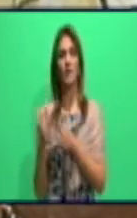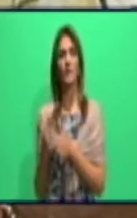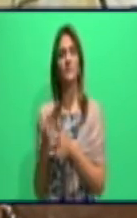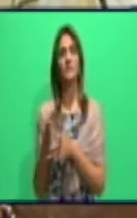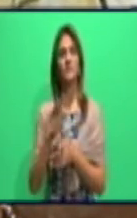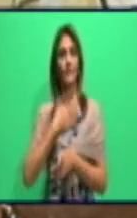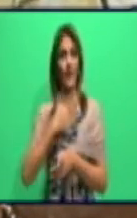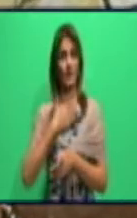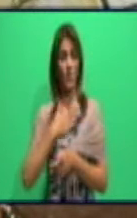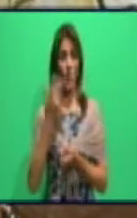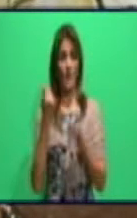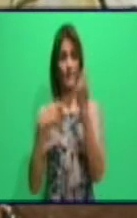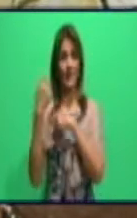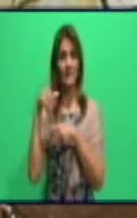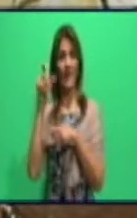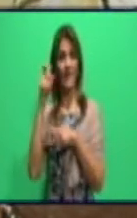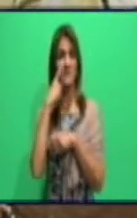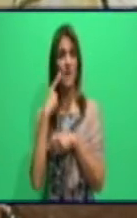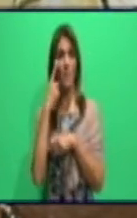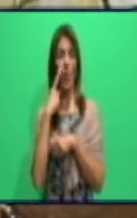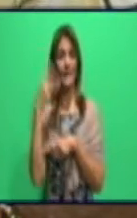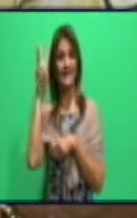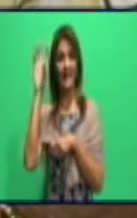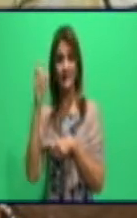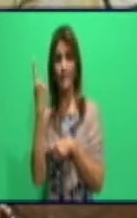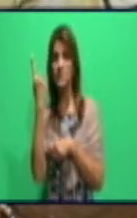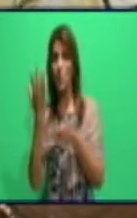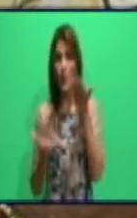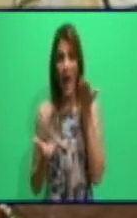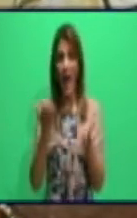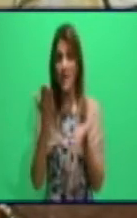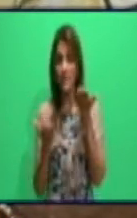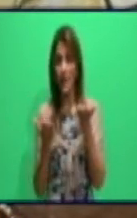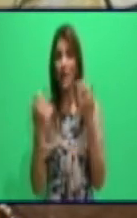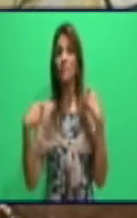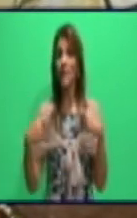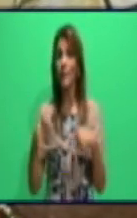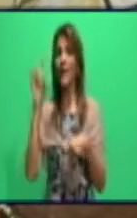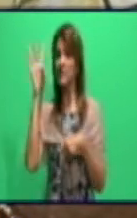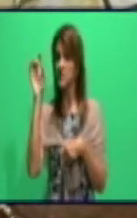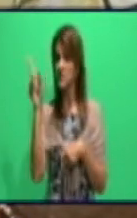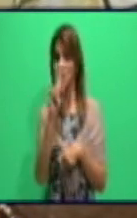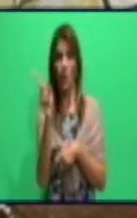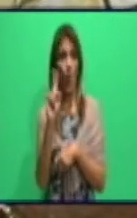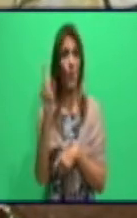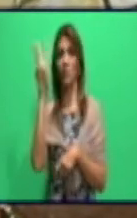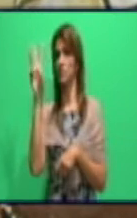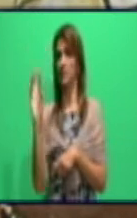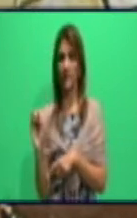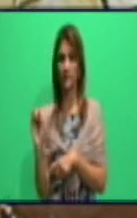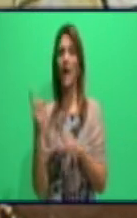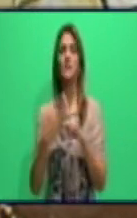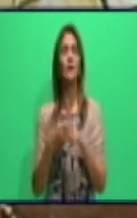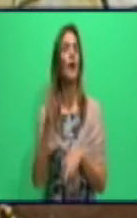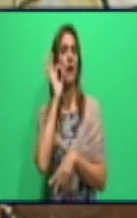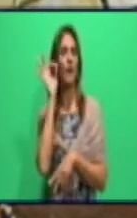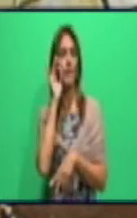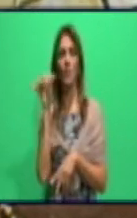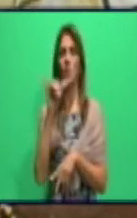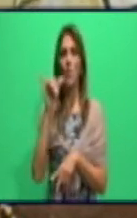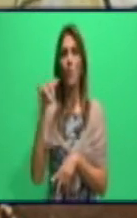cebolla a 30 pesos cuando debía ser a 15 y se alteraba los precios de los caramelos y en el